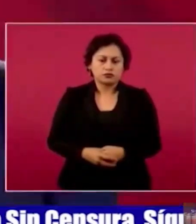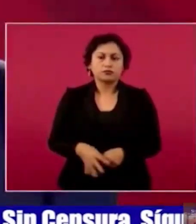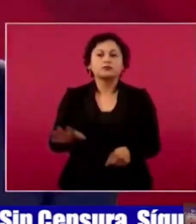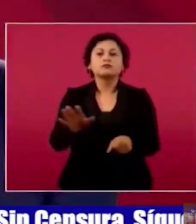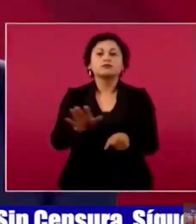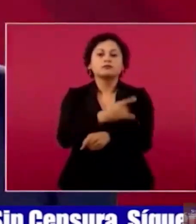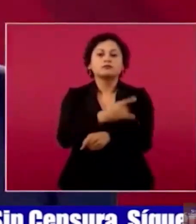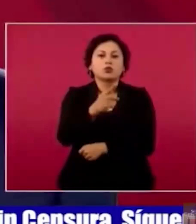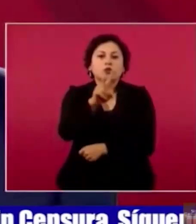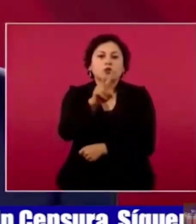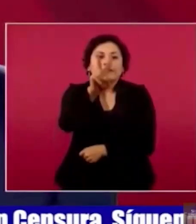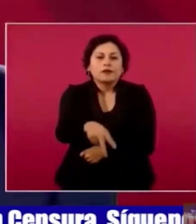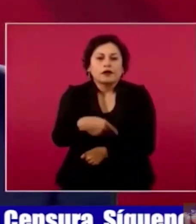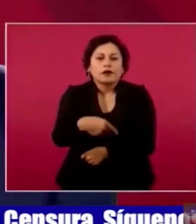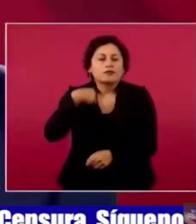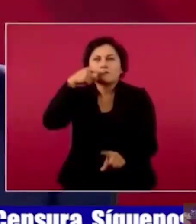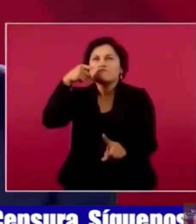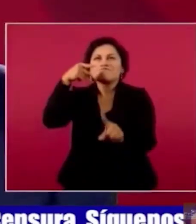es mi honestidad.